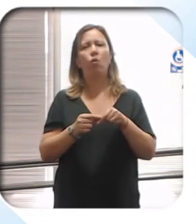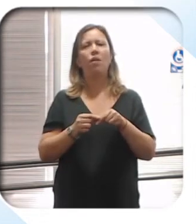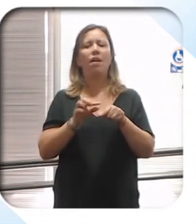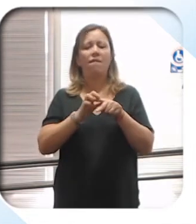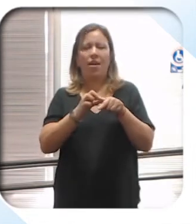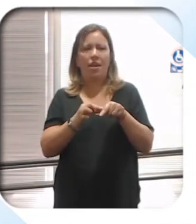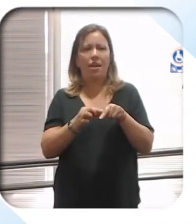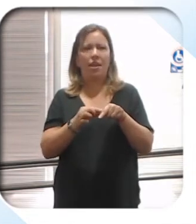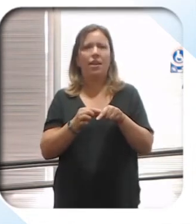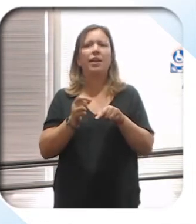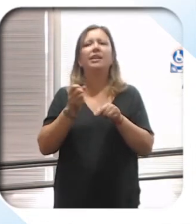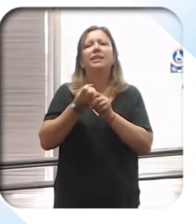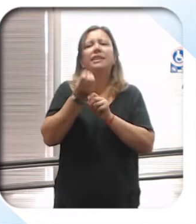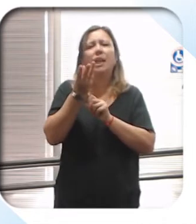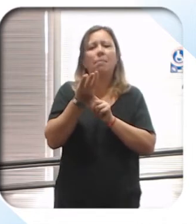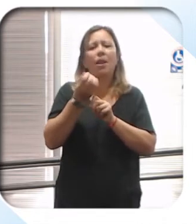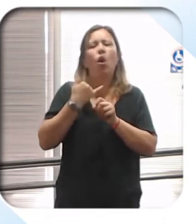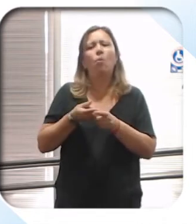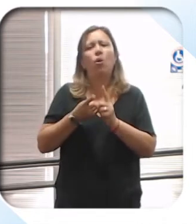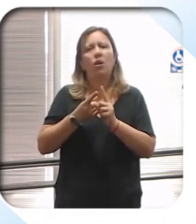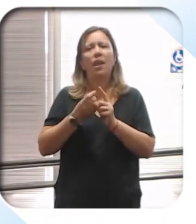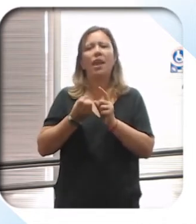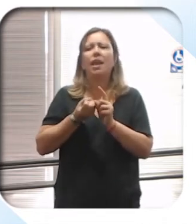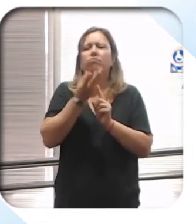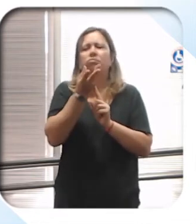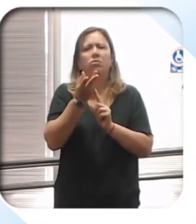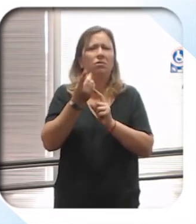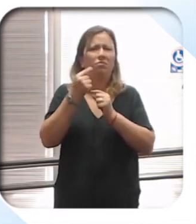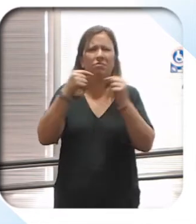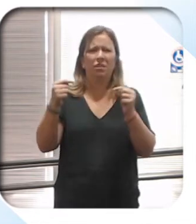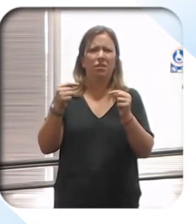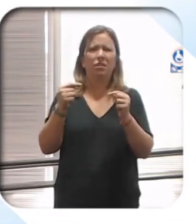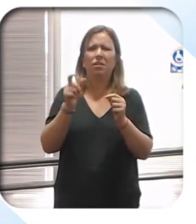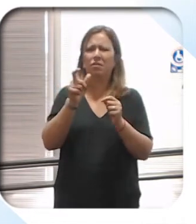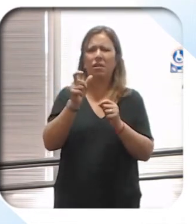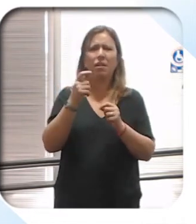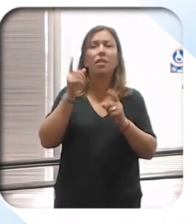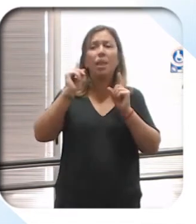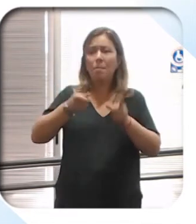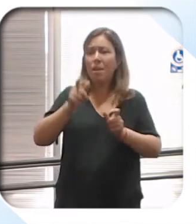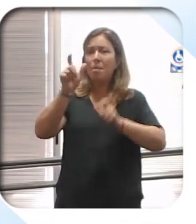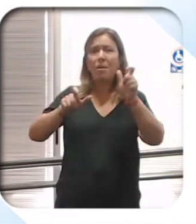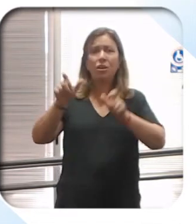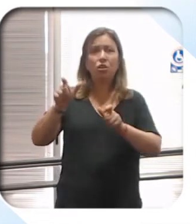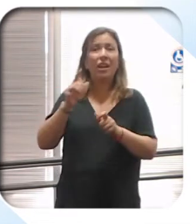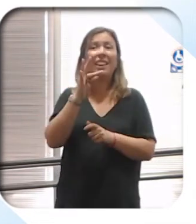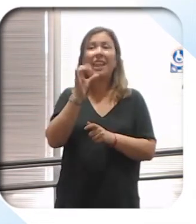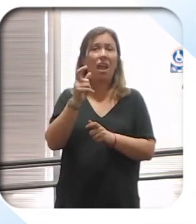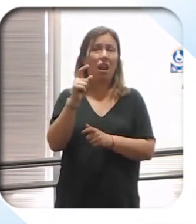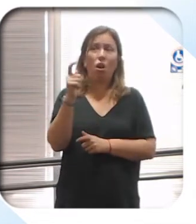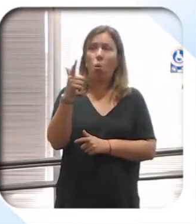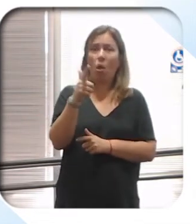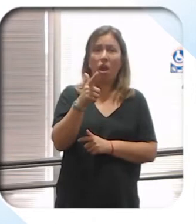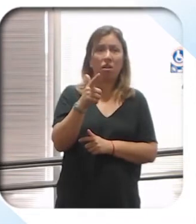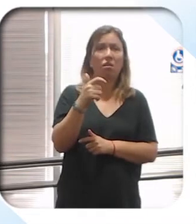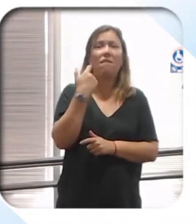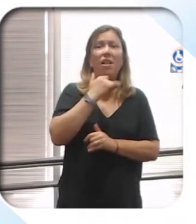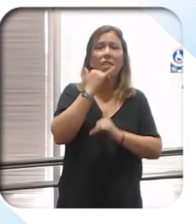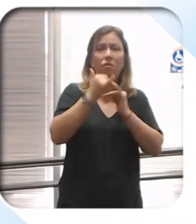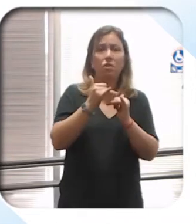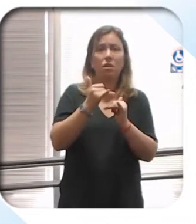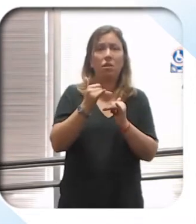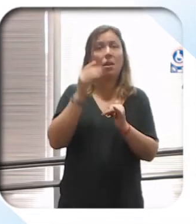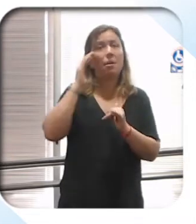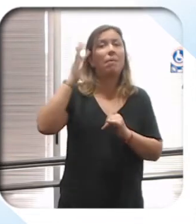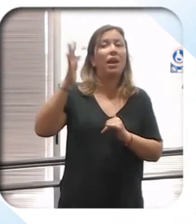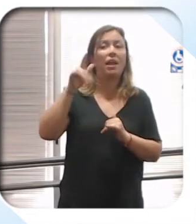vagina, semen, erección, eyaculación. Es frecuente aún en pacientes sin TEA. Imaginen ustedes que todo